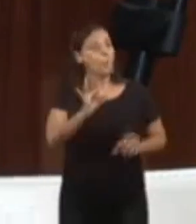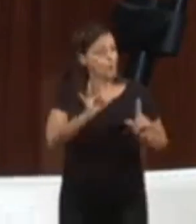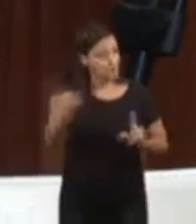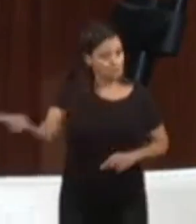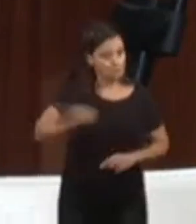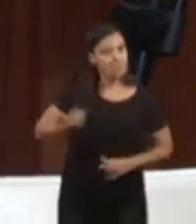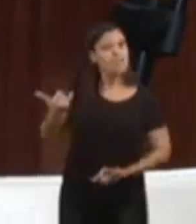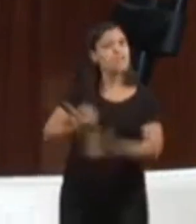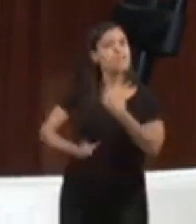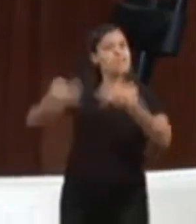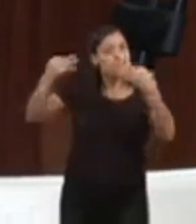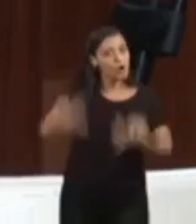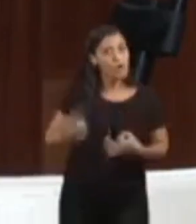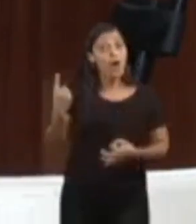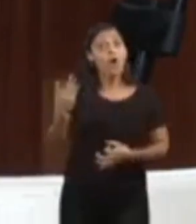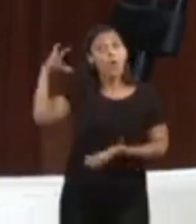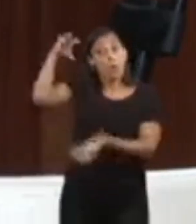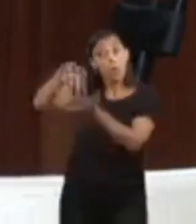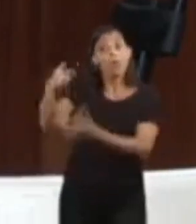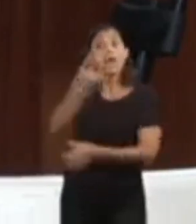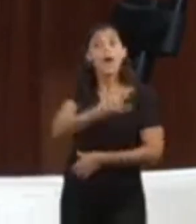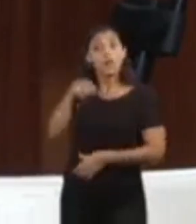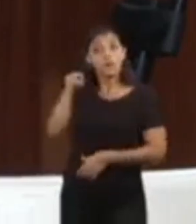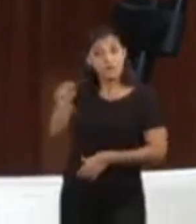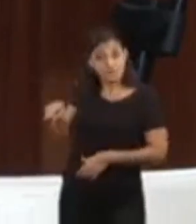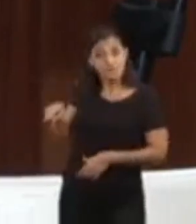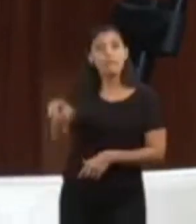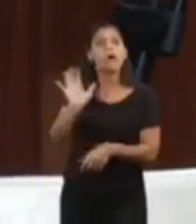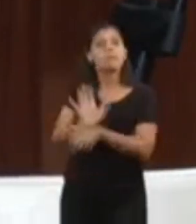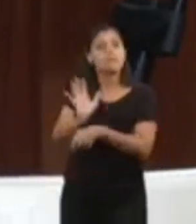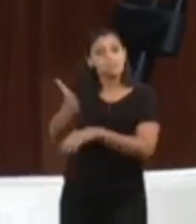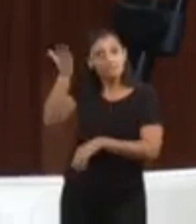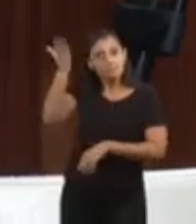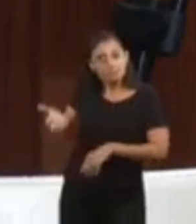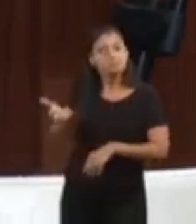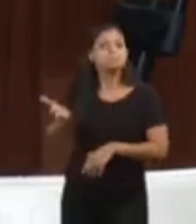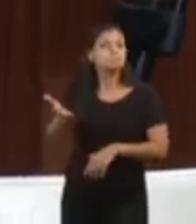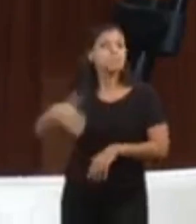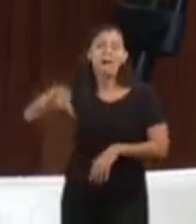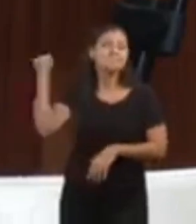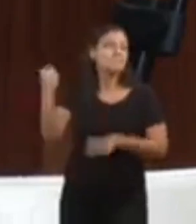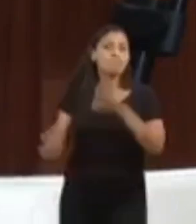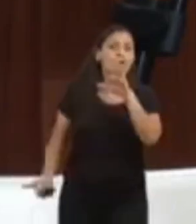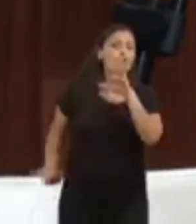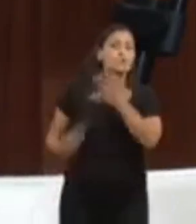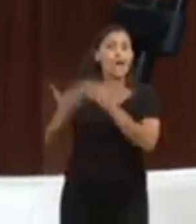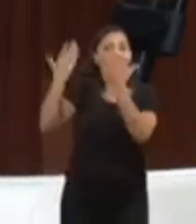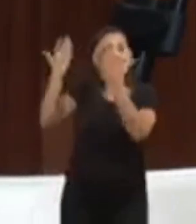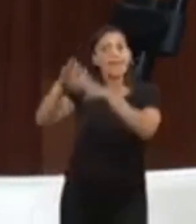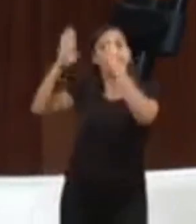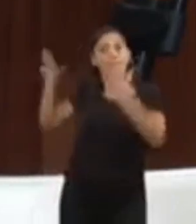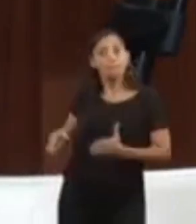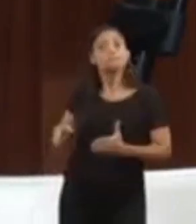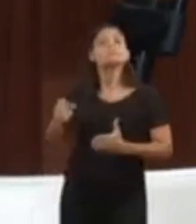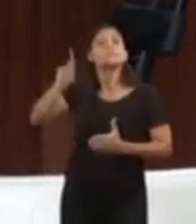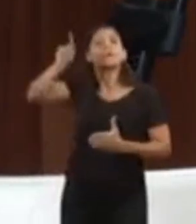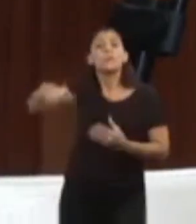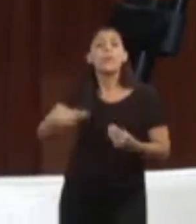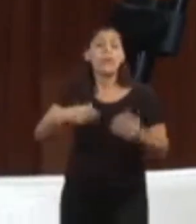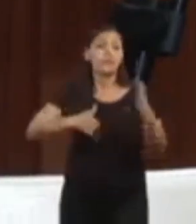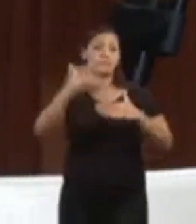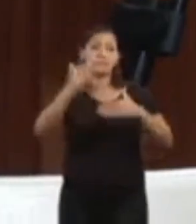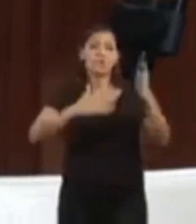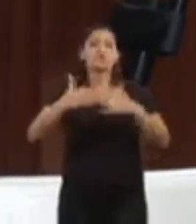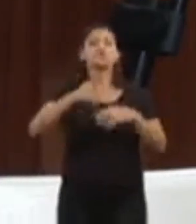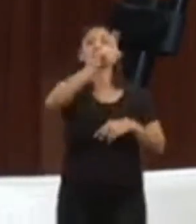información una universidad es uno de los hechos más que construye una